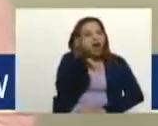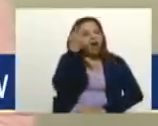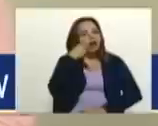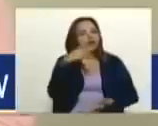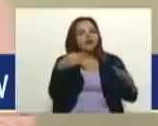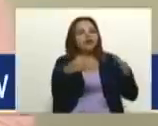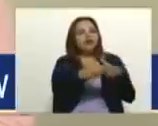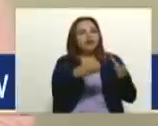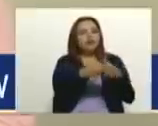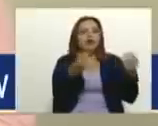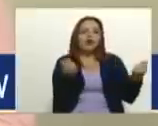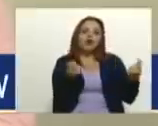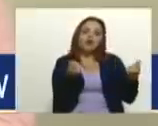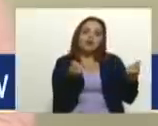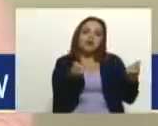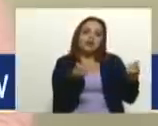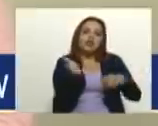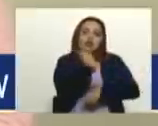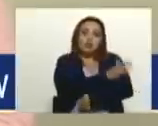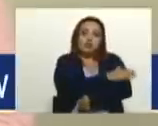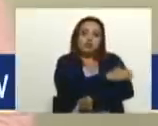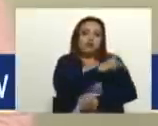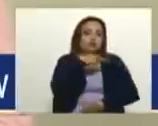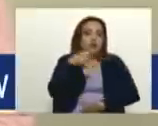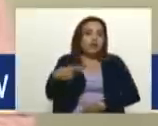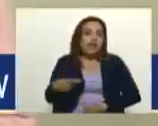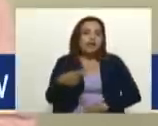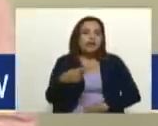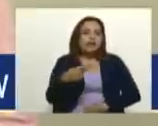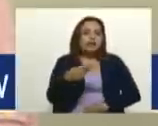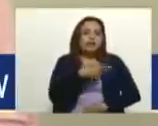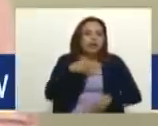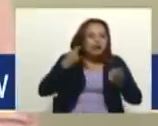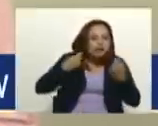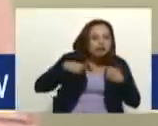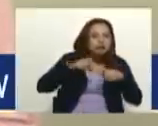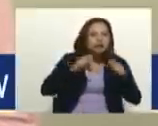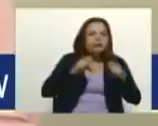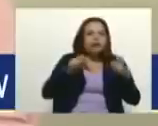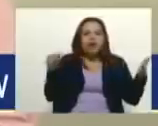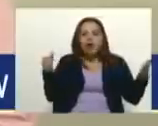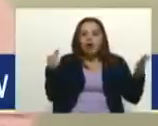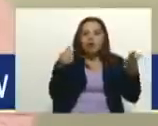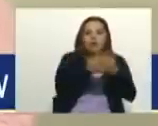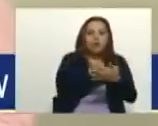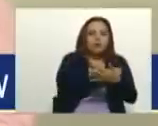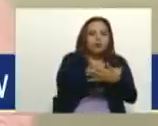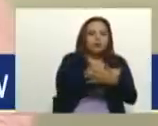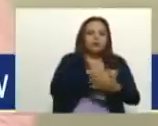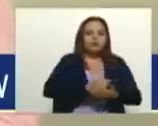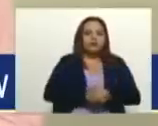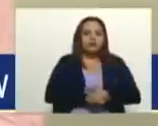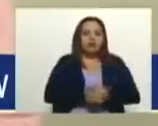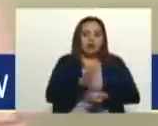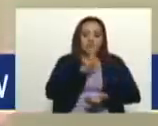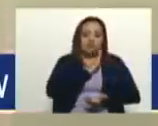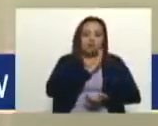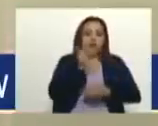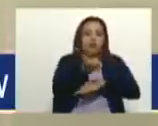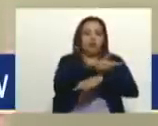grupos económicos y de oposición política intentan derribar, así lo dijo él, derribar su gobierno.